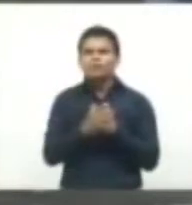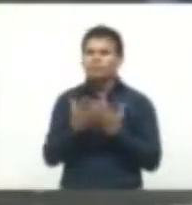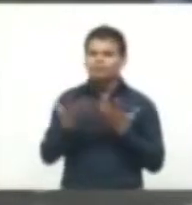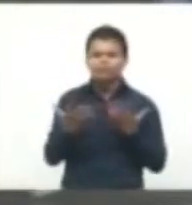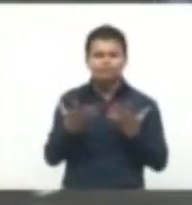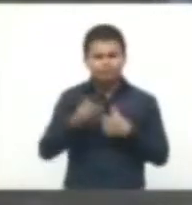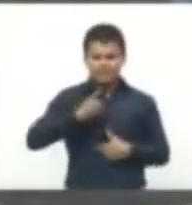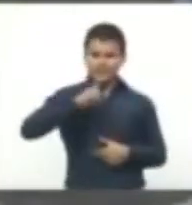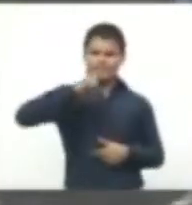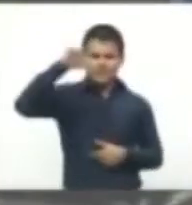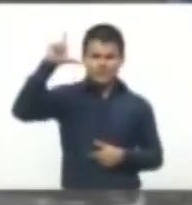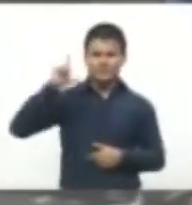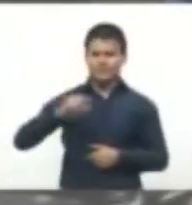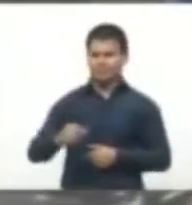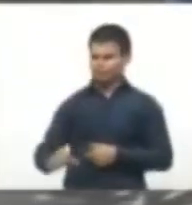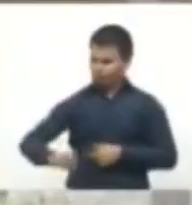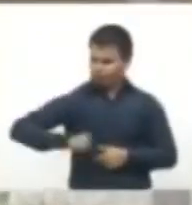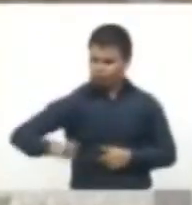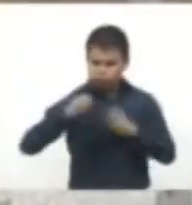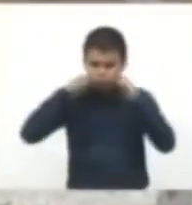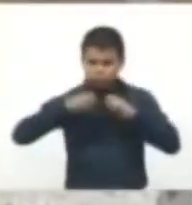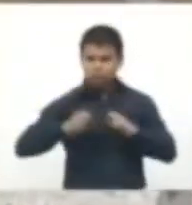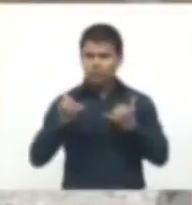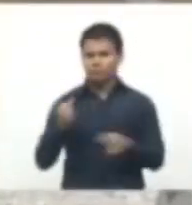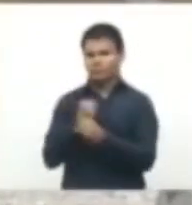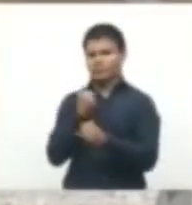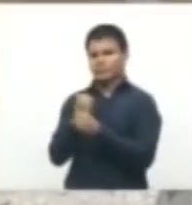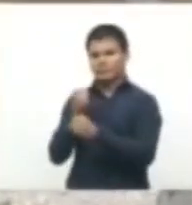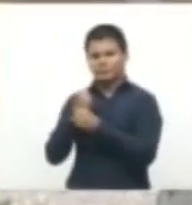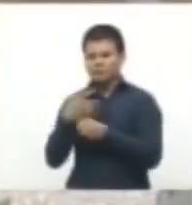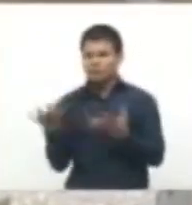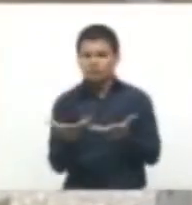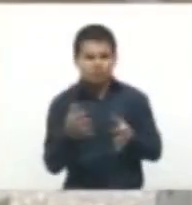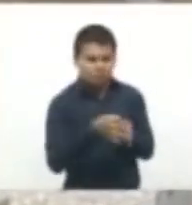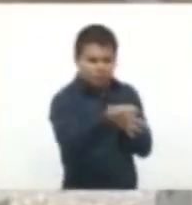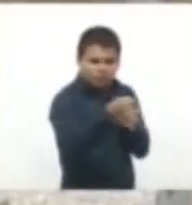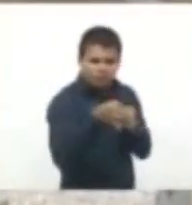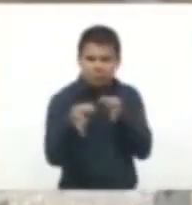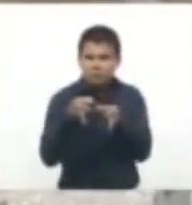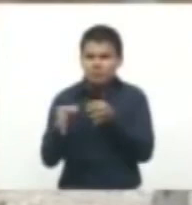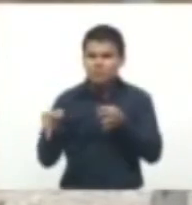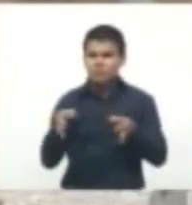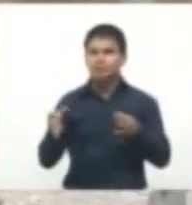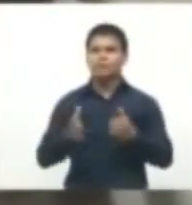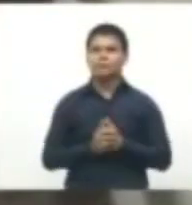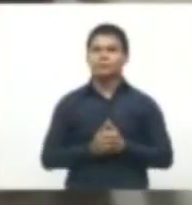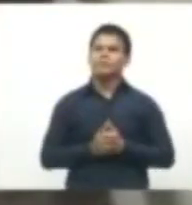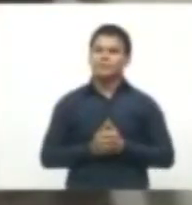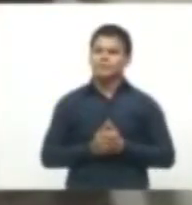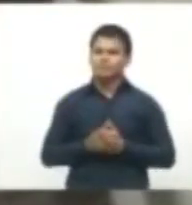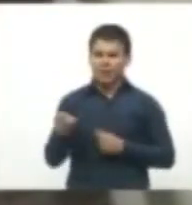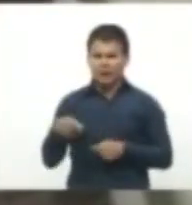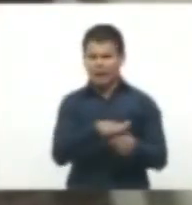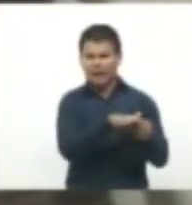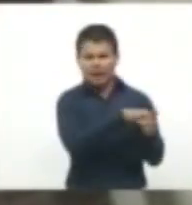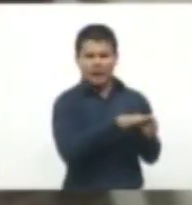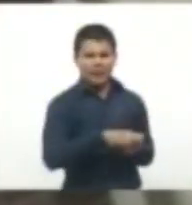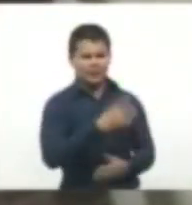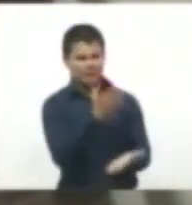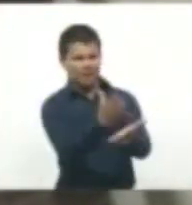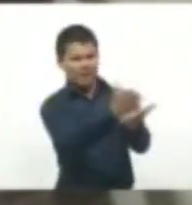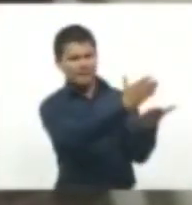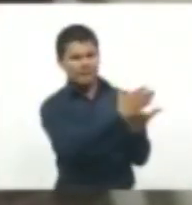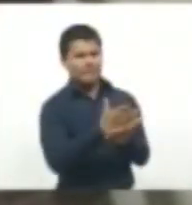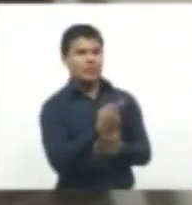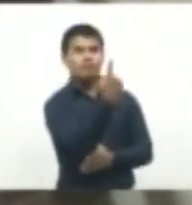y promotores de los derechos humanos, quienes están trabajando en áreas rurales del Cesar. Esto ante los últimos acontecimientos presentados a sus dirigentes, donde una